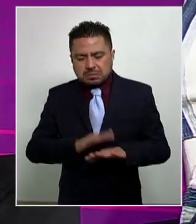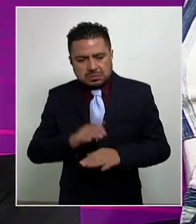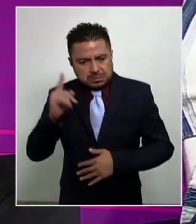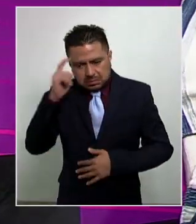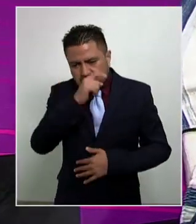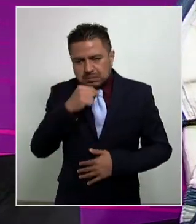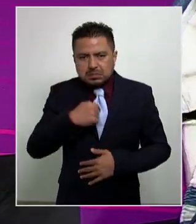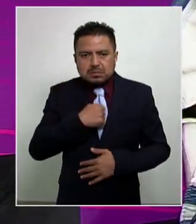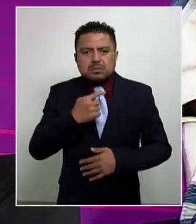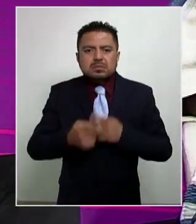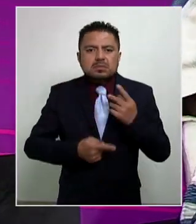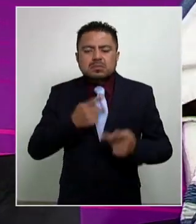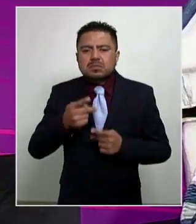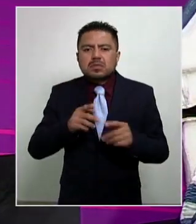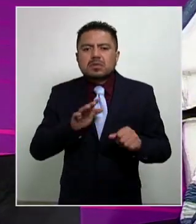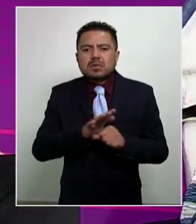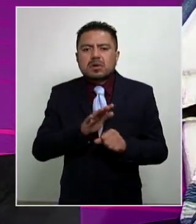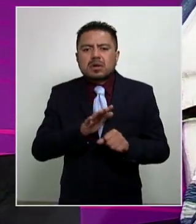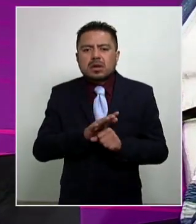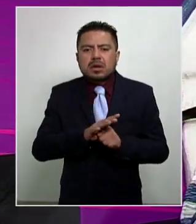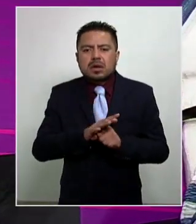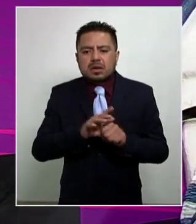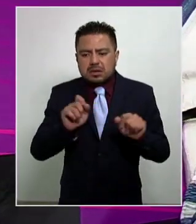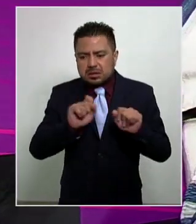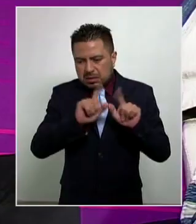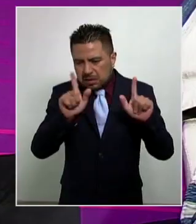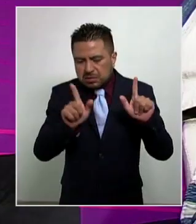para mí hablar de lo nacional por ser